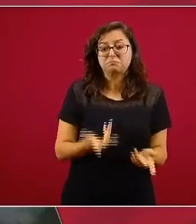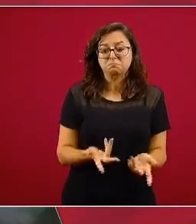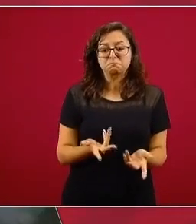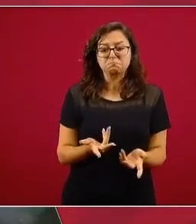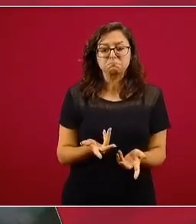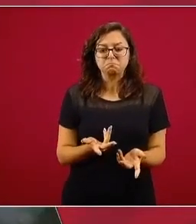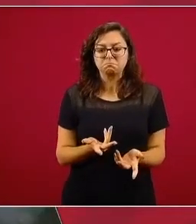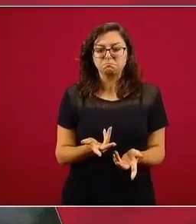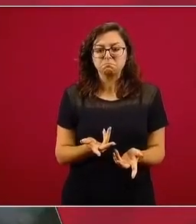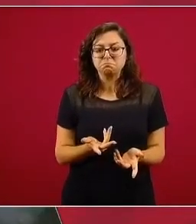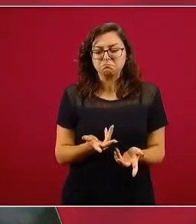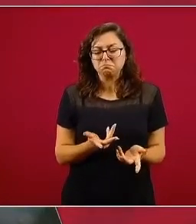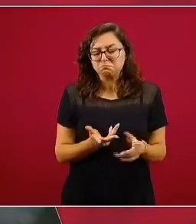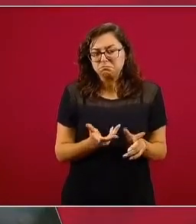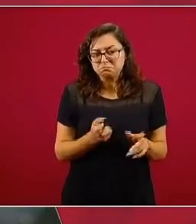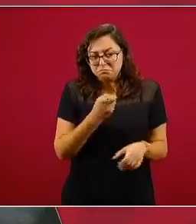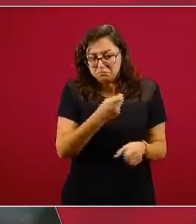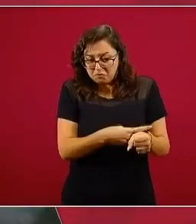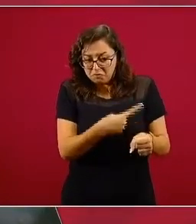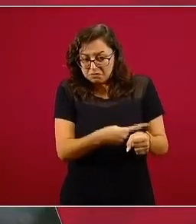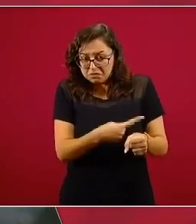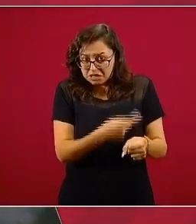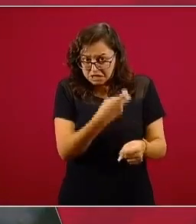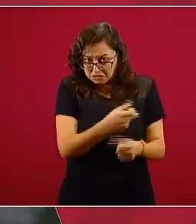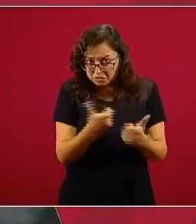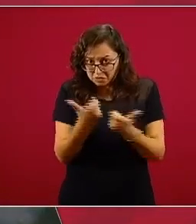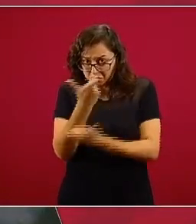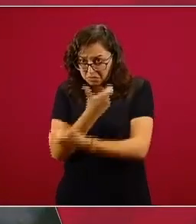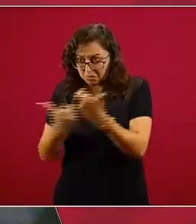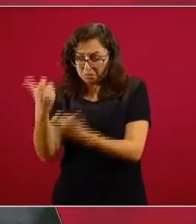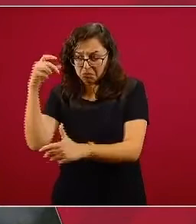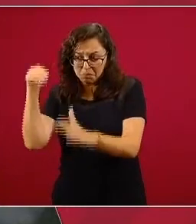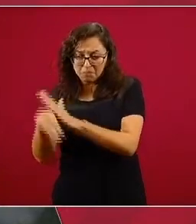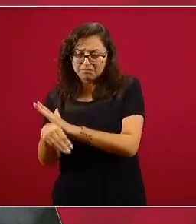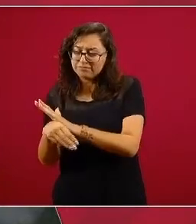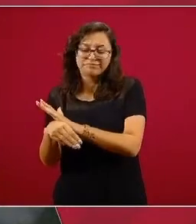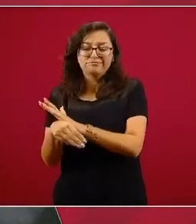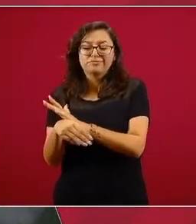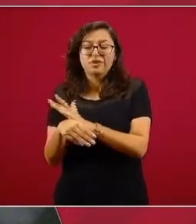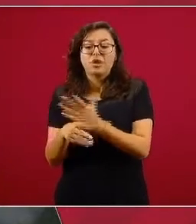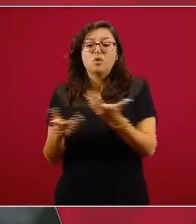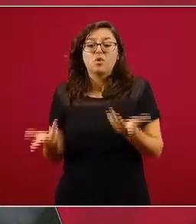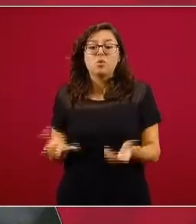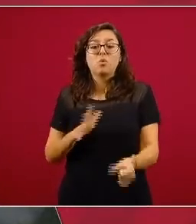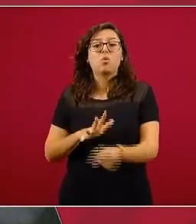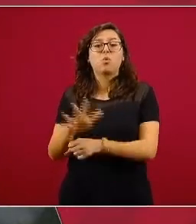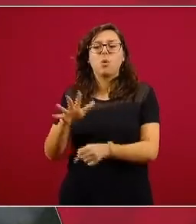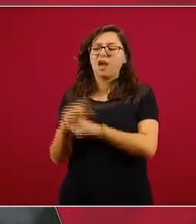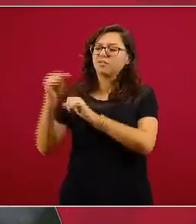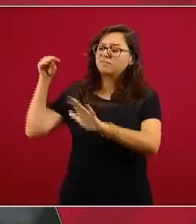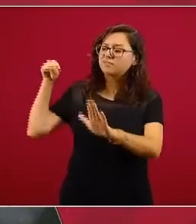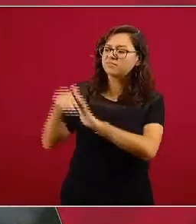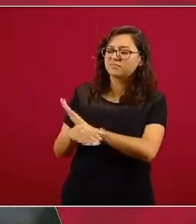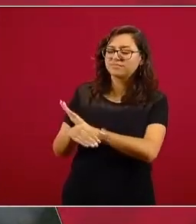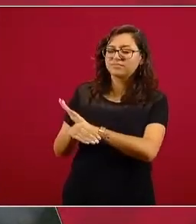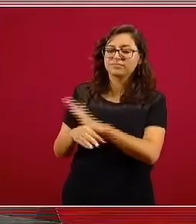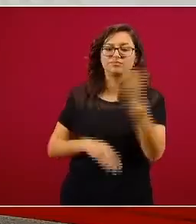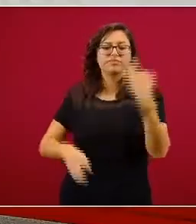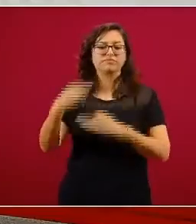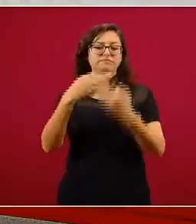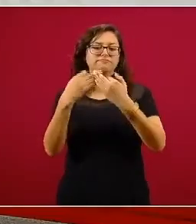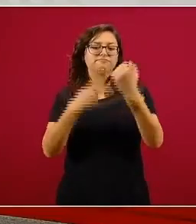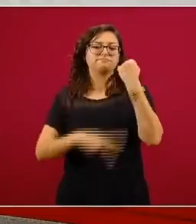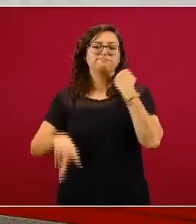contribución, indudablemente, pero no es la razón principal. La razón principal es que en todos los países, incluido México,